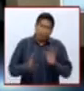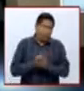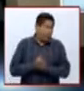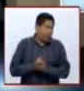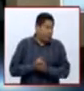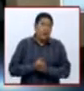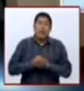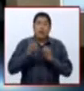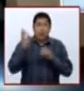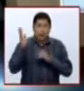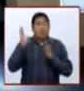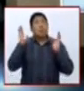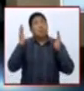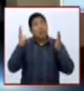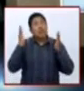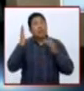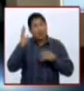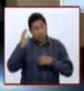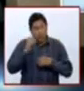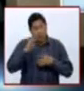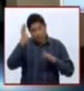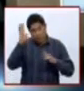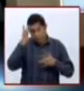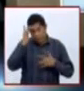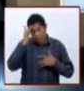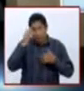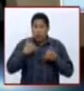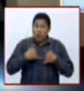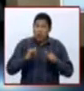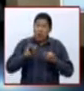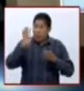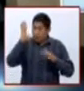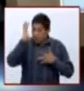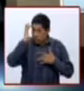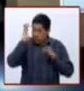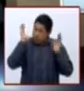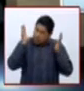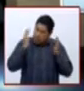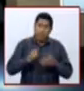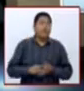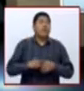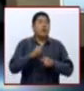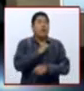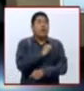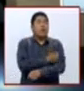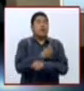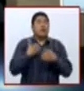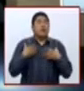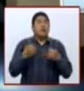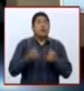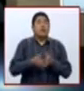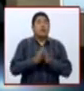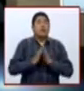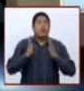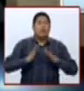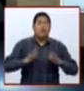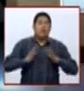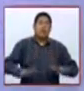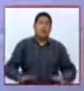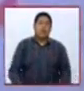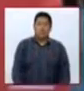Bueno, y ante este primer caso sospechoso, porque todavía es un caso sospechoso, las autoridades de salud están pidiendo que mantengan la